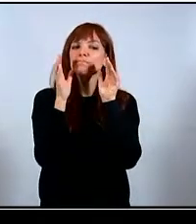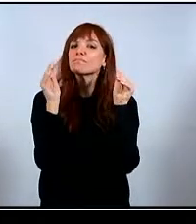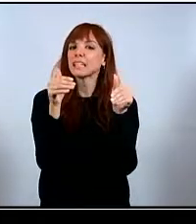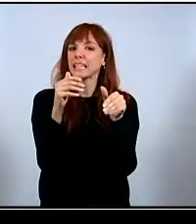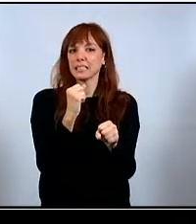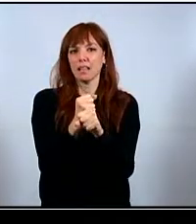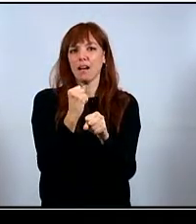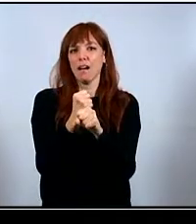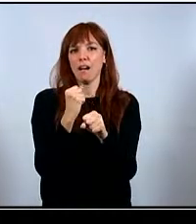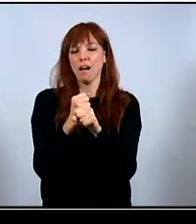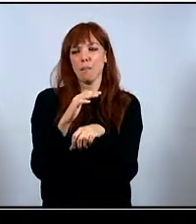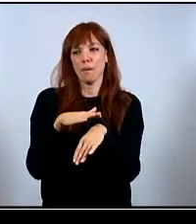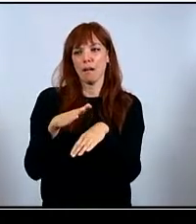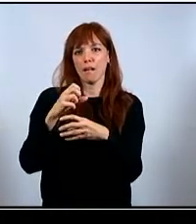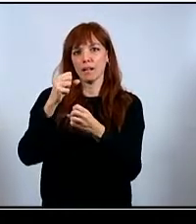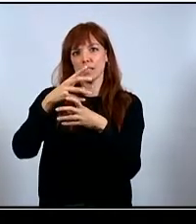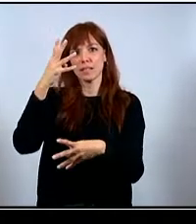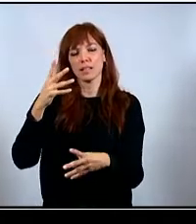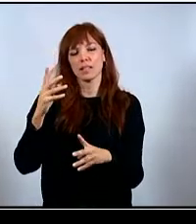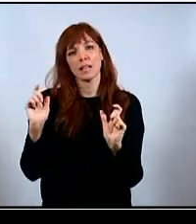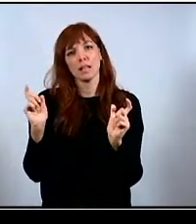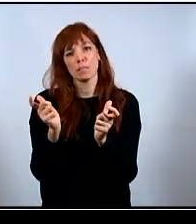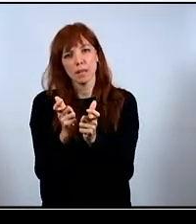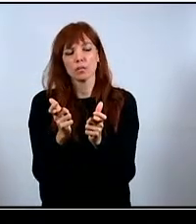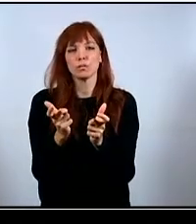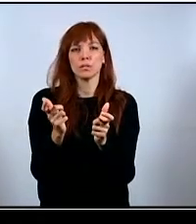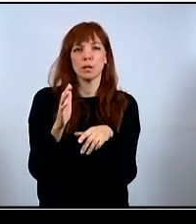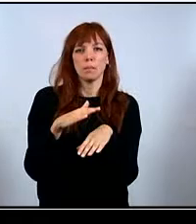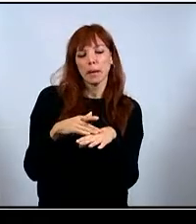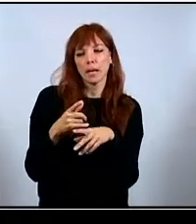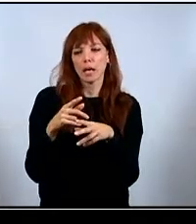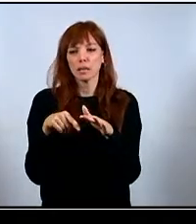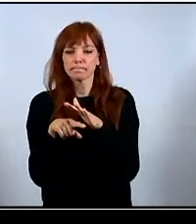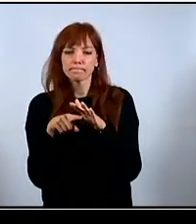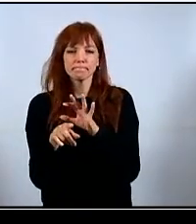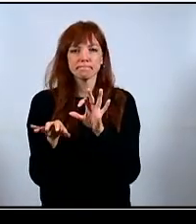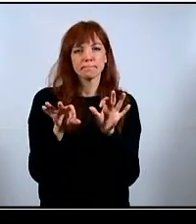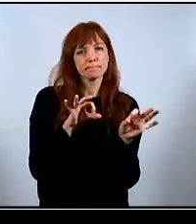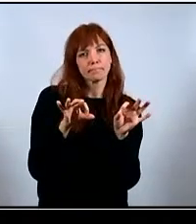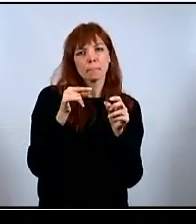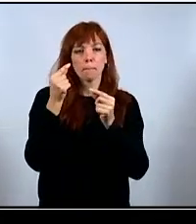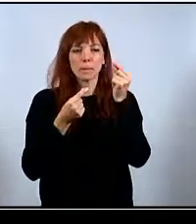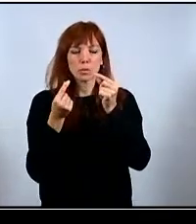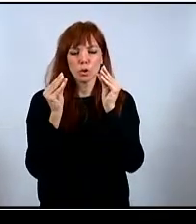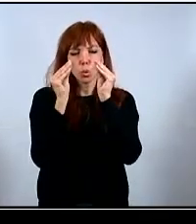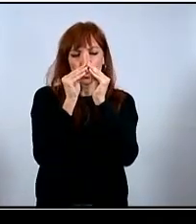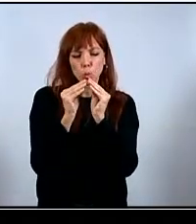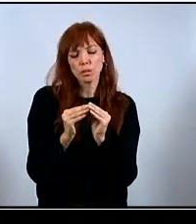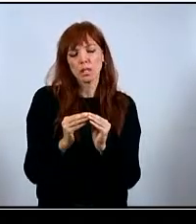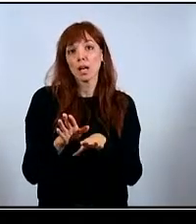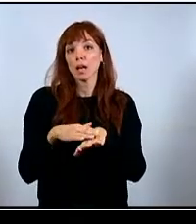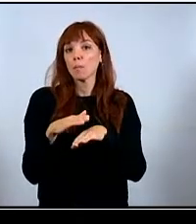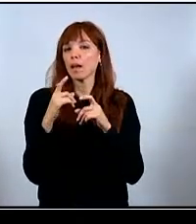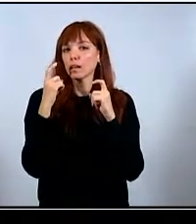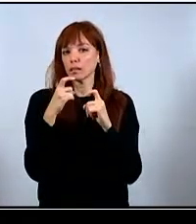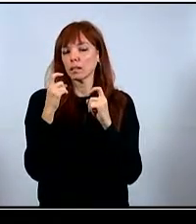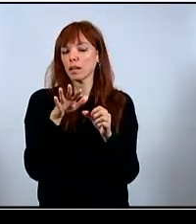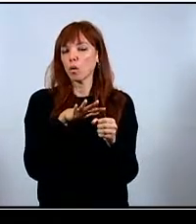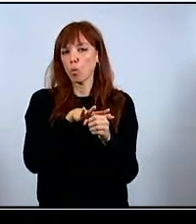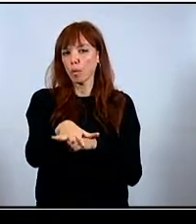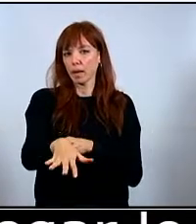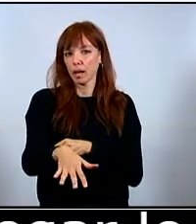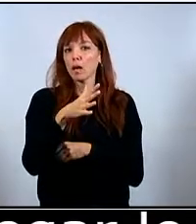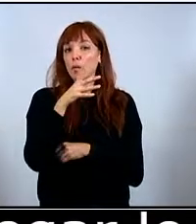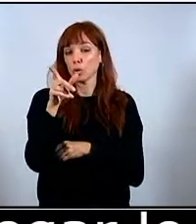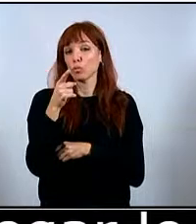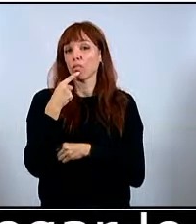sean así, y recaudando el dinero y haciendo los ajustes presupuestarios para llegar lo más lejos posible en esa dependencia que, como dice, cada vez es